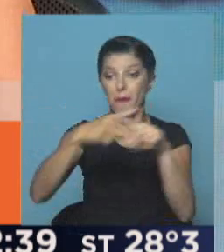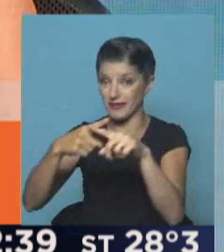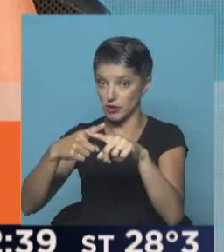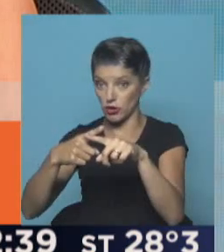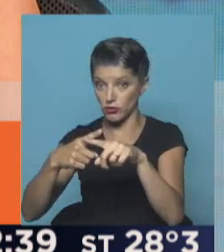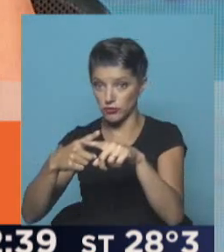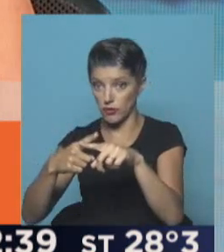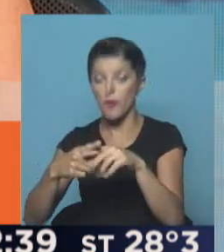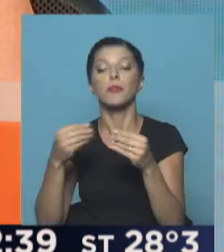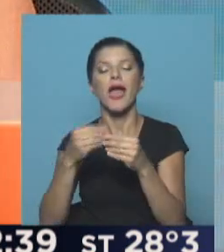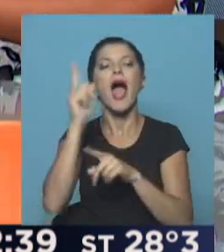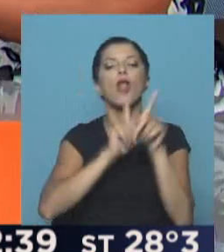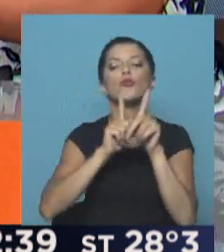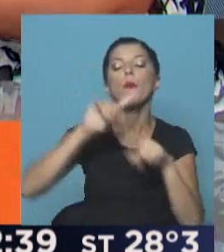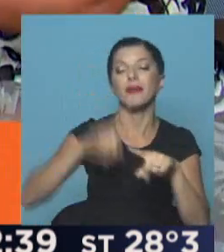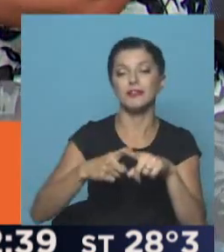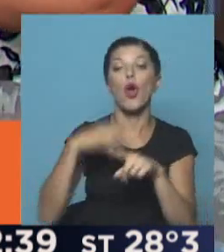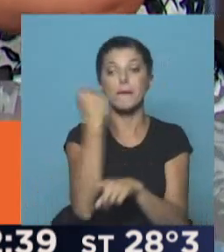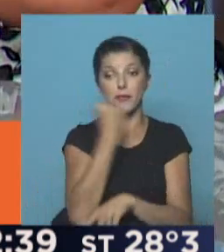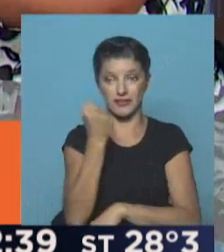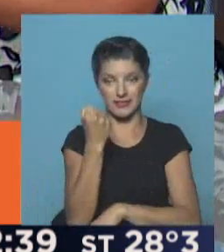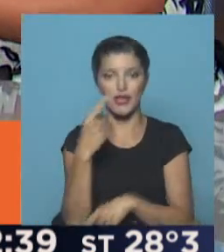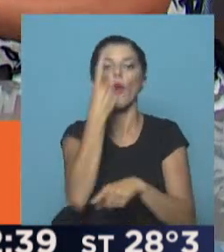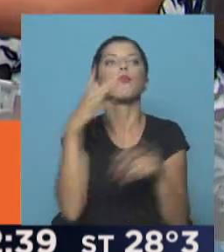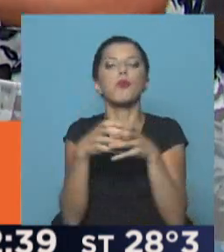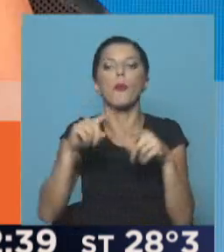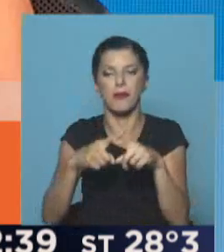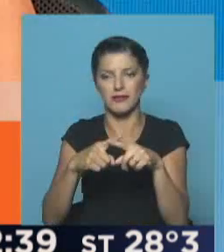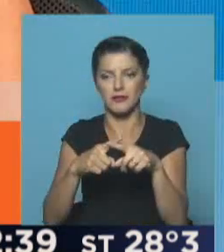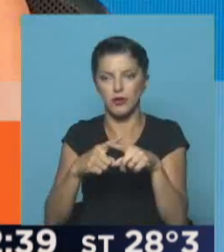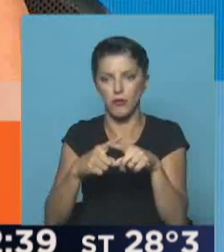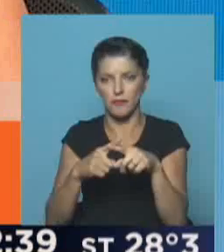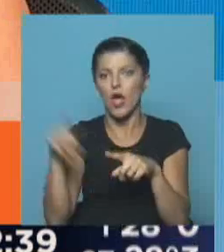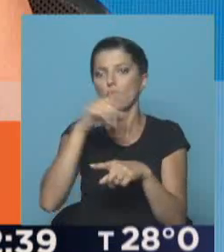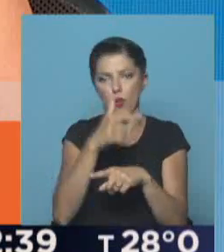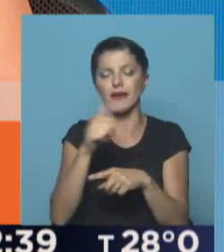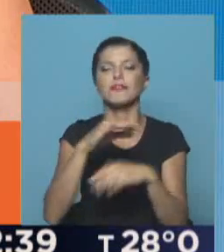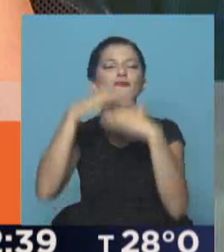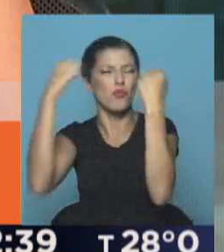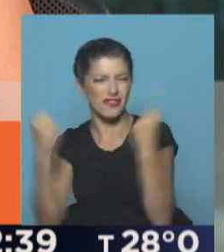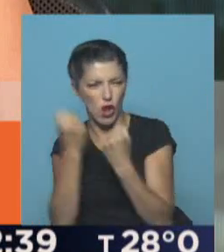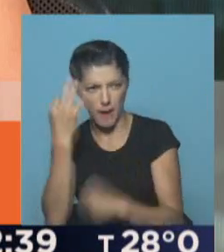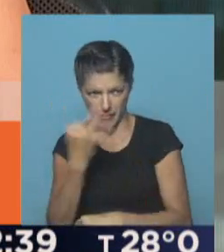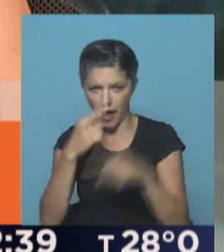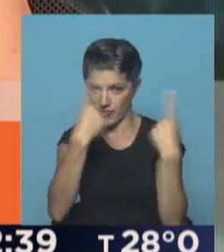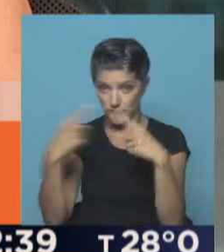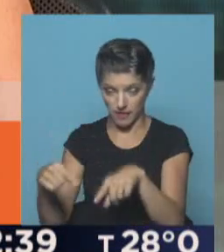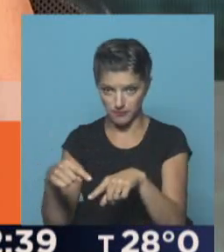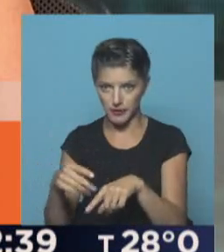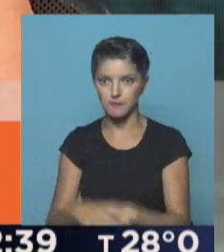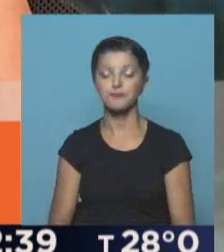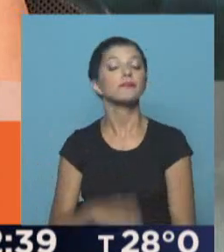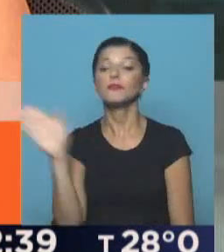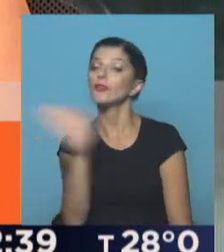políticos, porque hay dirigentes muy importantes que ya no tienen un partido, como Cuauhtémoc Cárdenas, sino fundaciones, ¿no? Y es apoyar